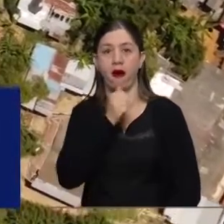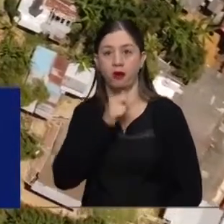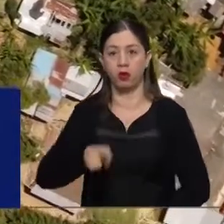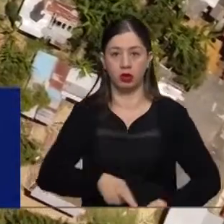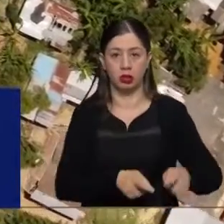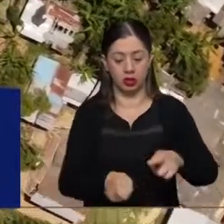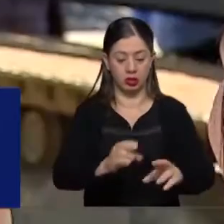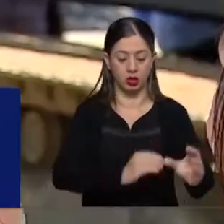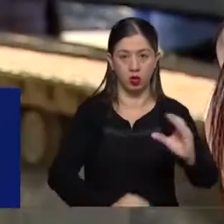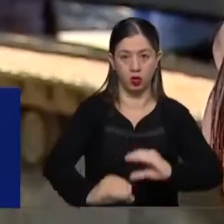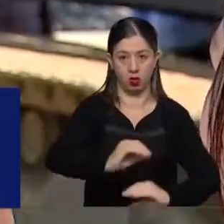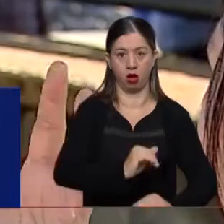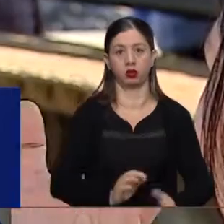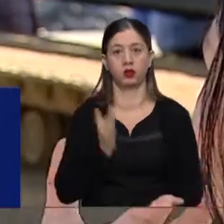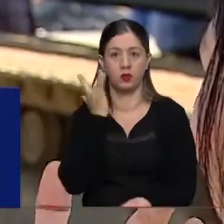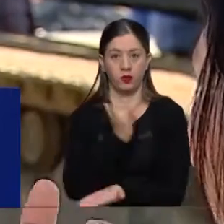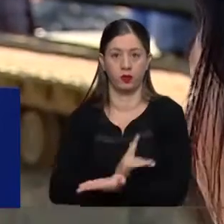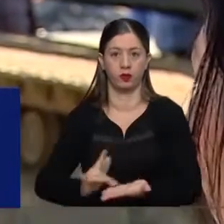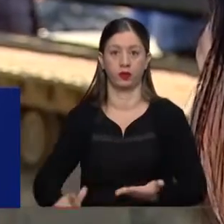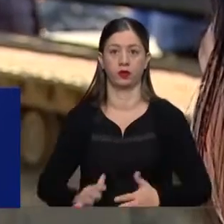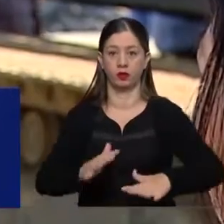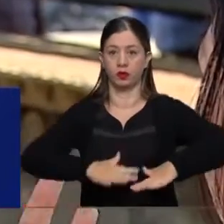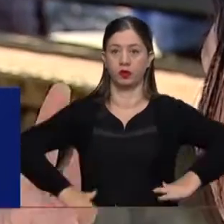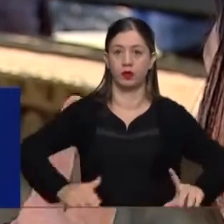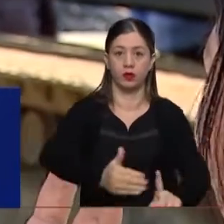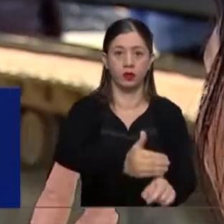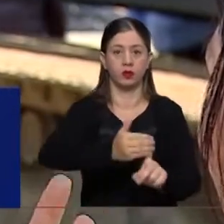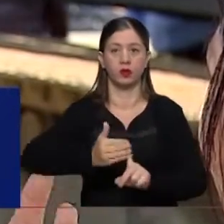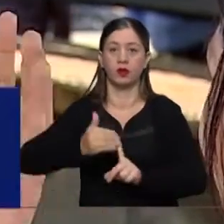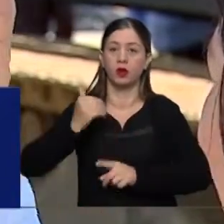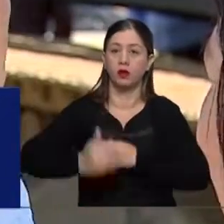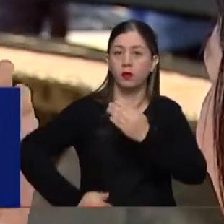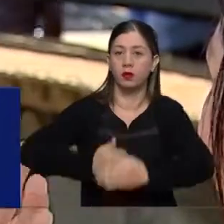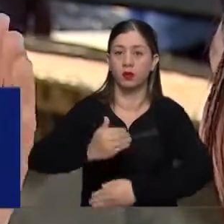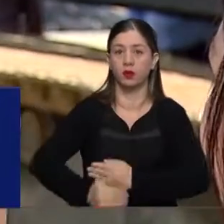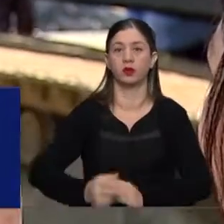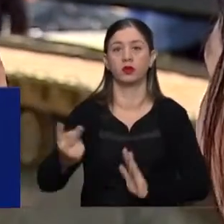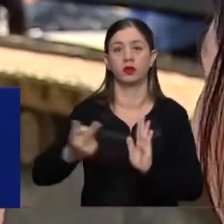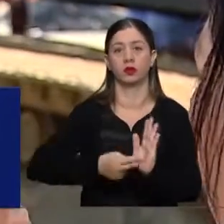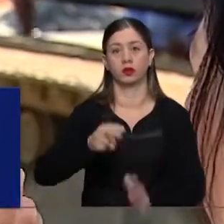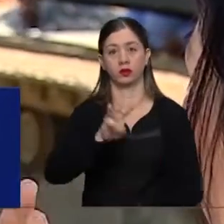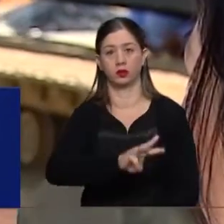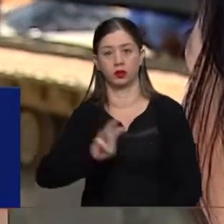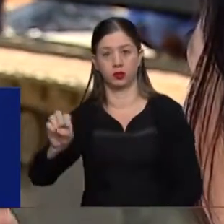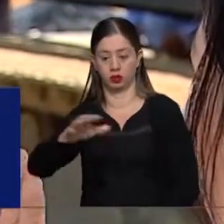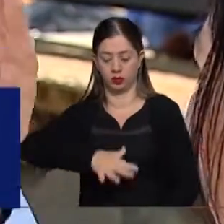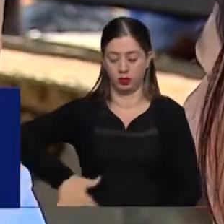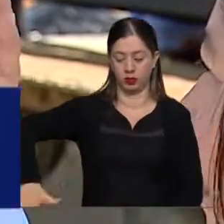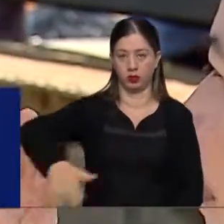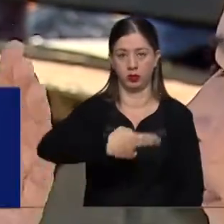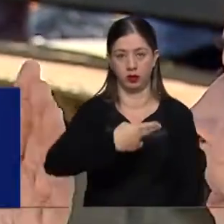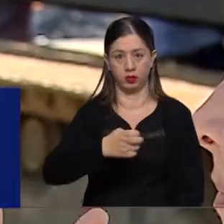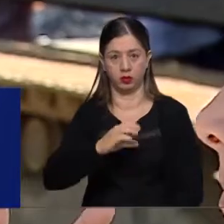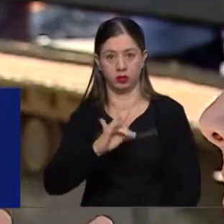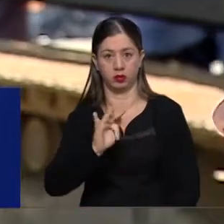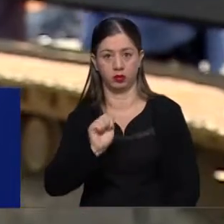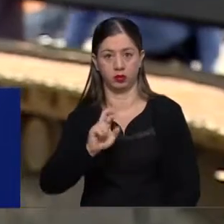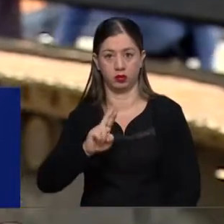Cauca. Hemos logrado generar una nueva área protegida. Iniciamos el proceso de 2.300 hectáreas, donde encontramos